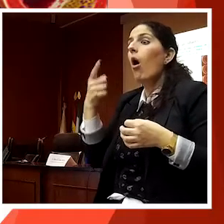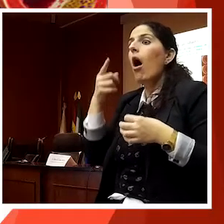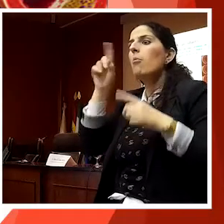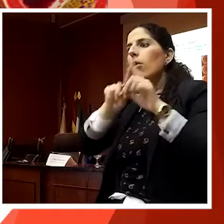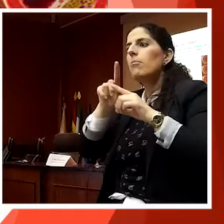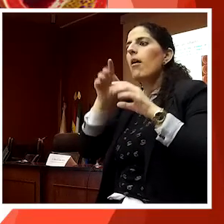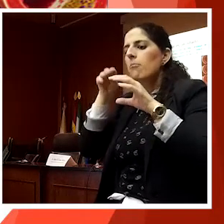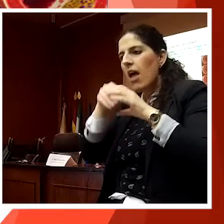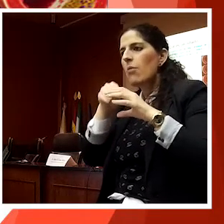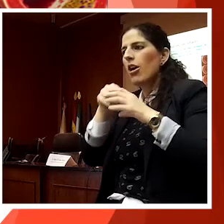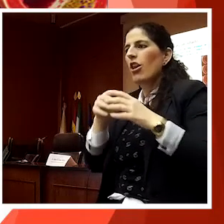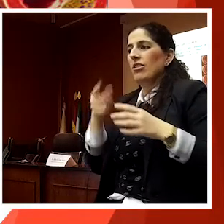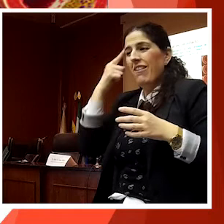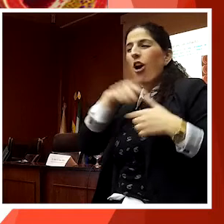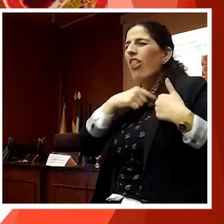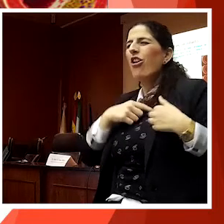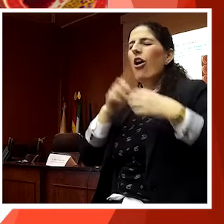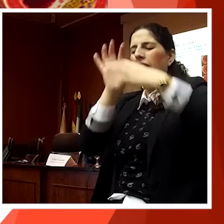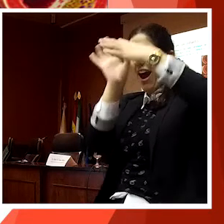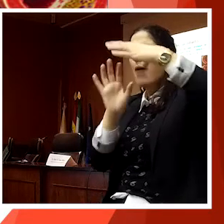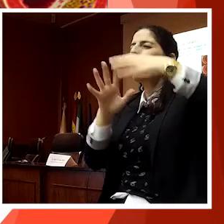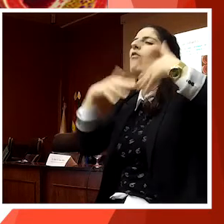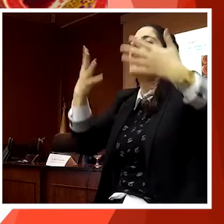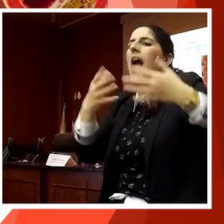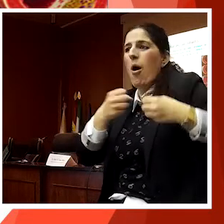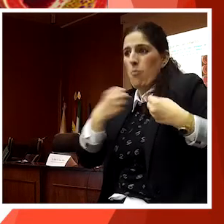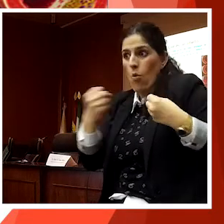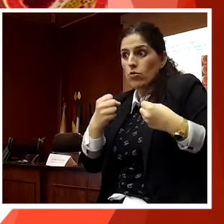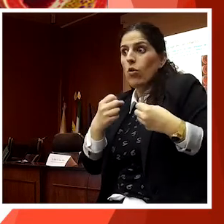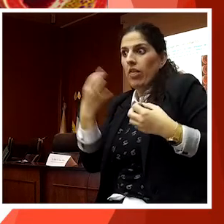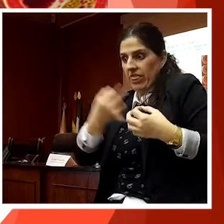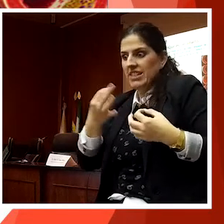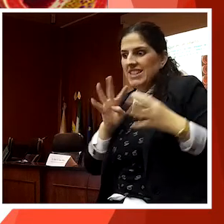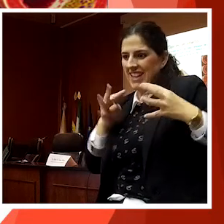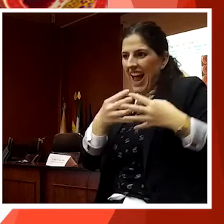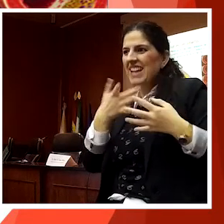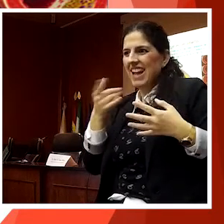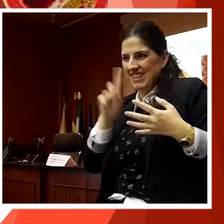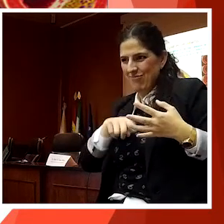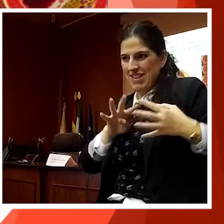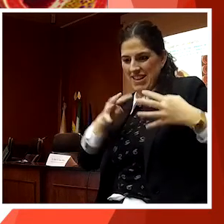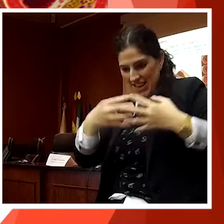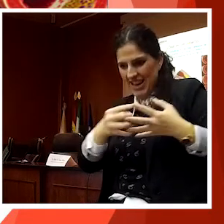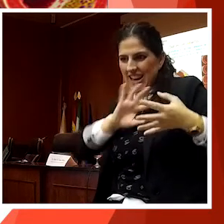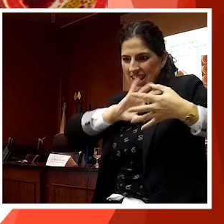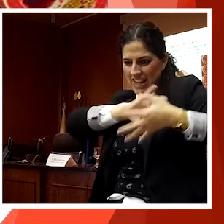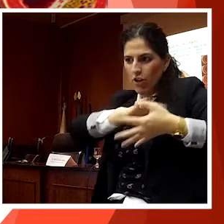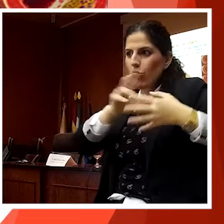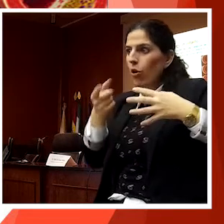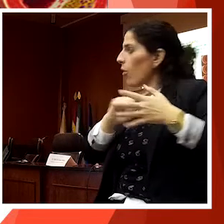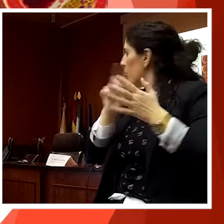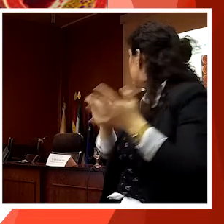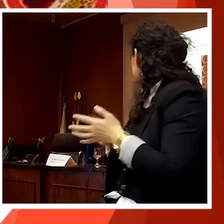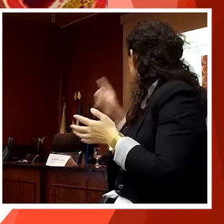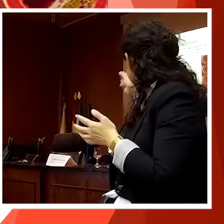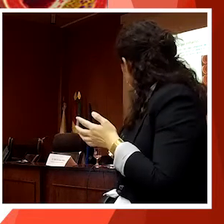dentro y el corazón como una bomba la impulsa fuera al resto del cuerpo, y esa misma sangre vuelve